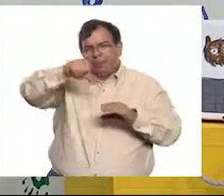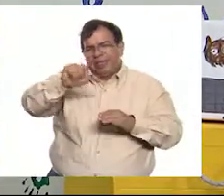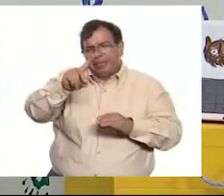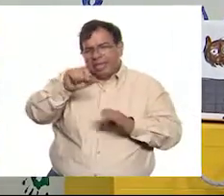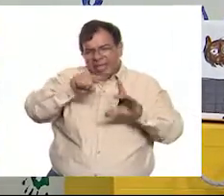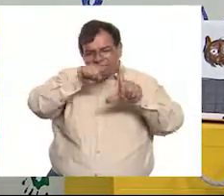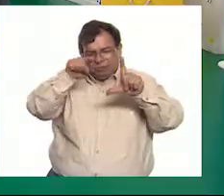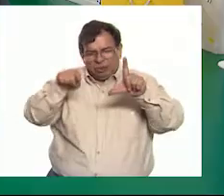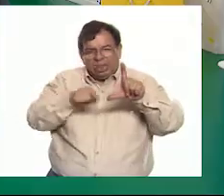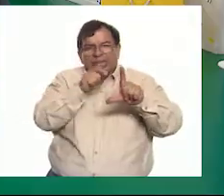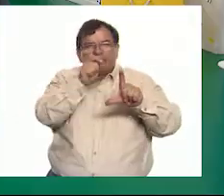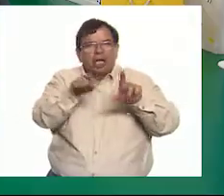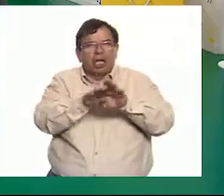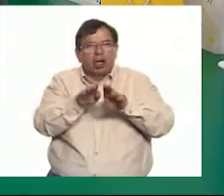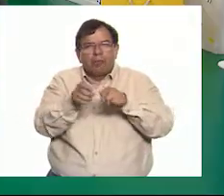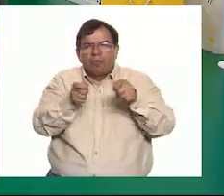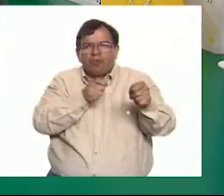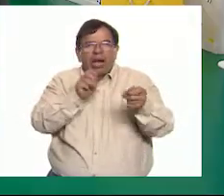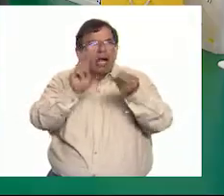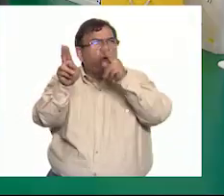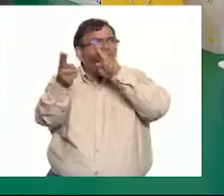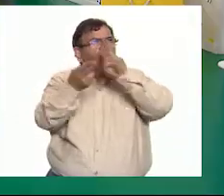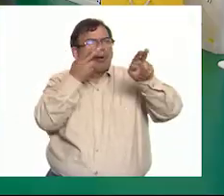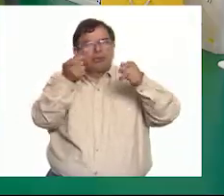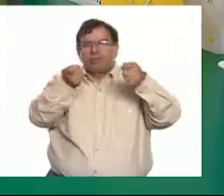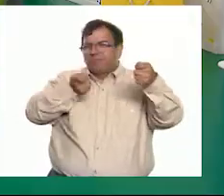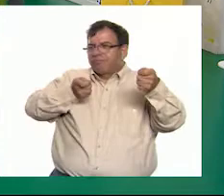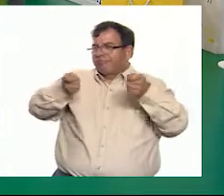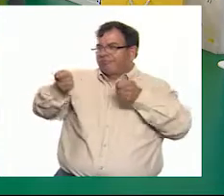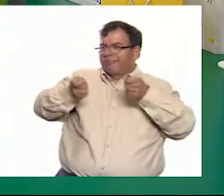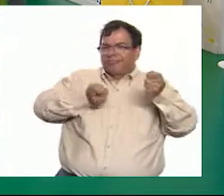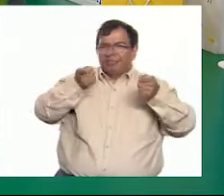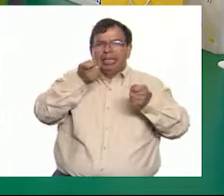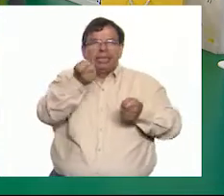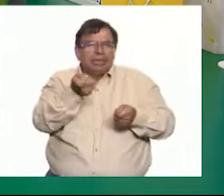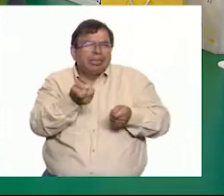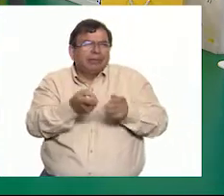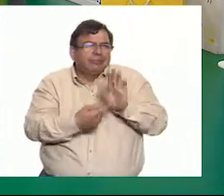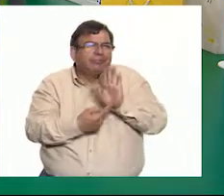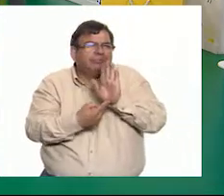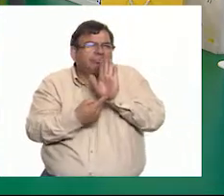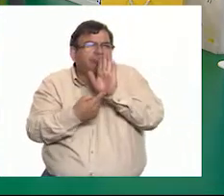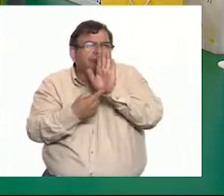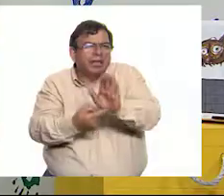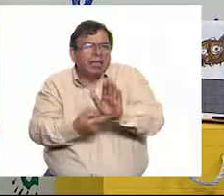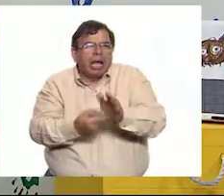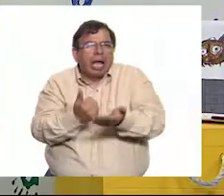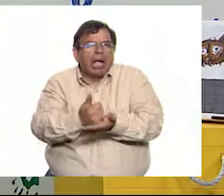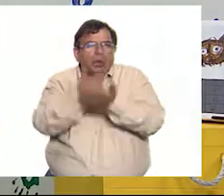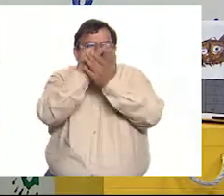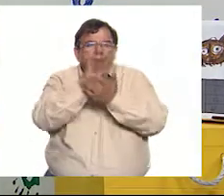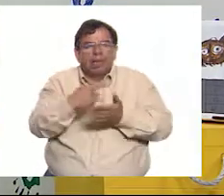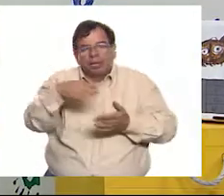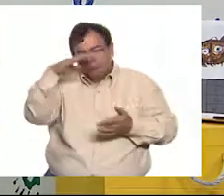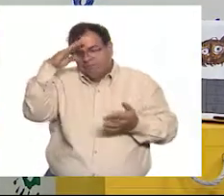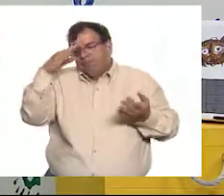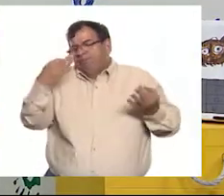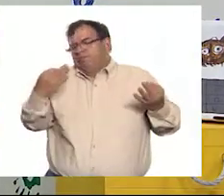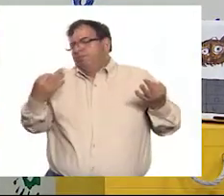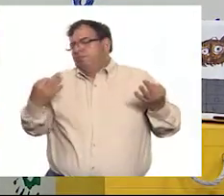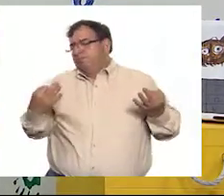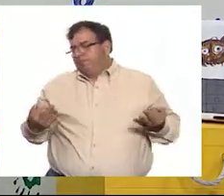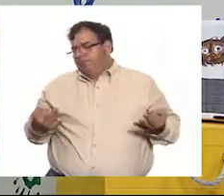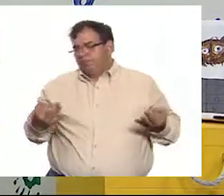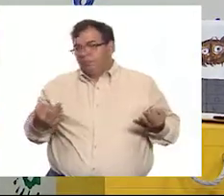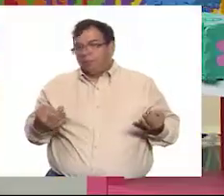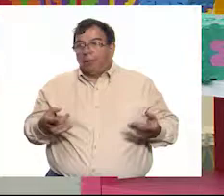representan las fuerzas que regulan el universo y además sirven muy bien pues como apoyo a la meditación. Ay, muy bien,